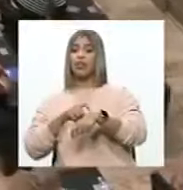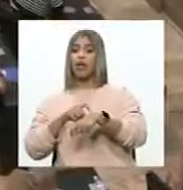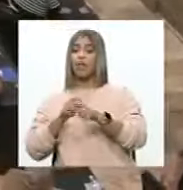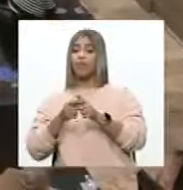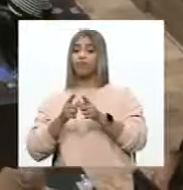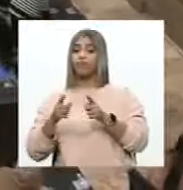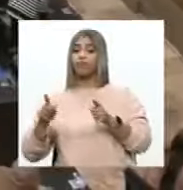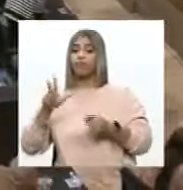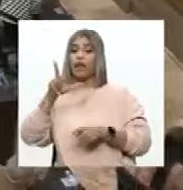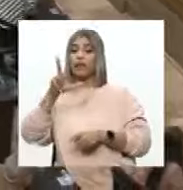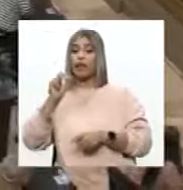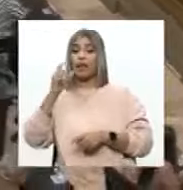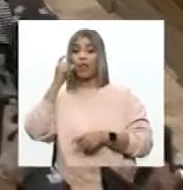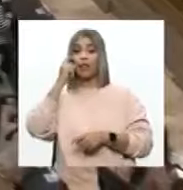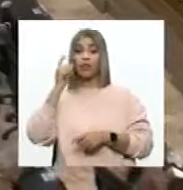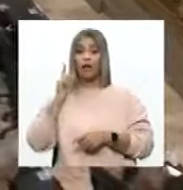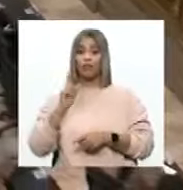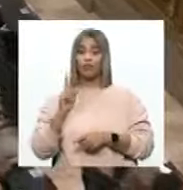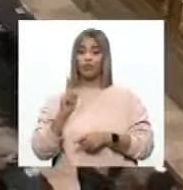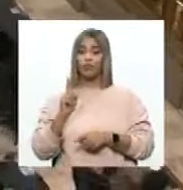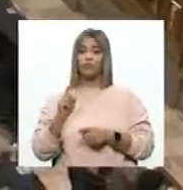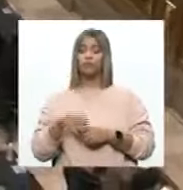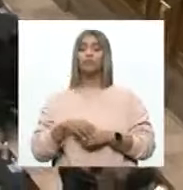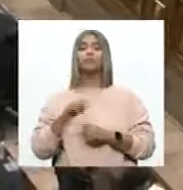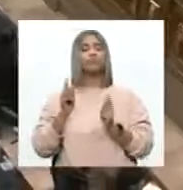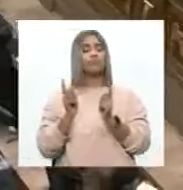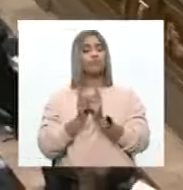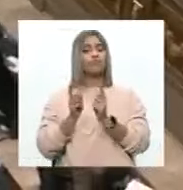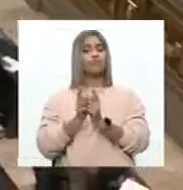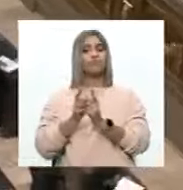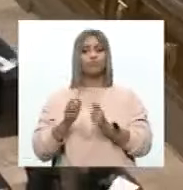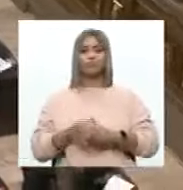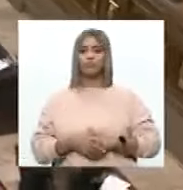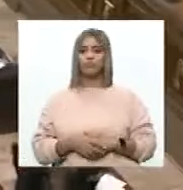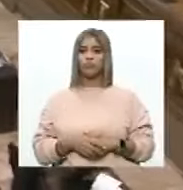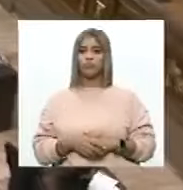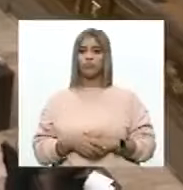mayor de 30 días continuos. Es todo, ciudadano presidente.